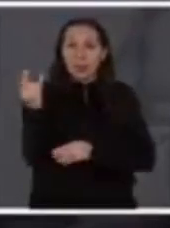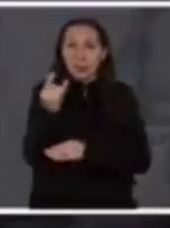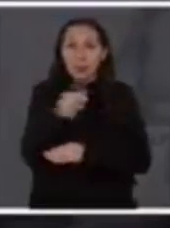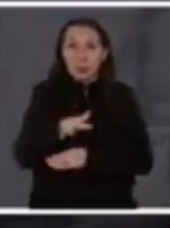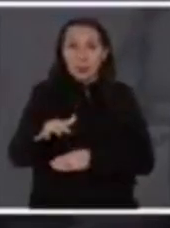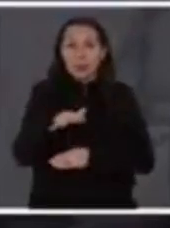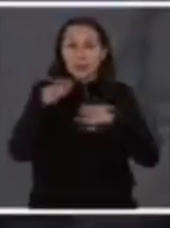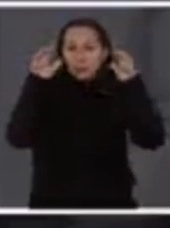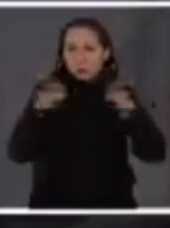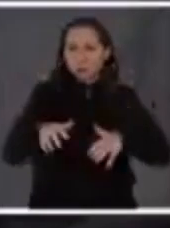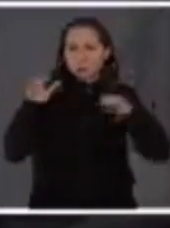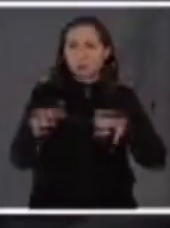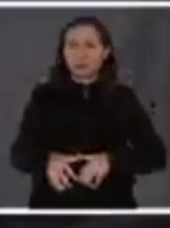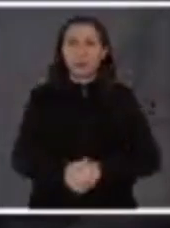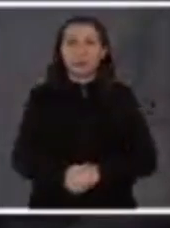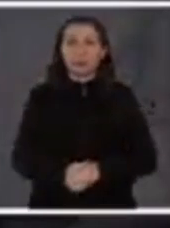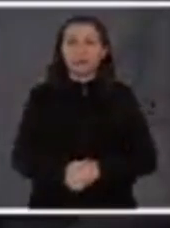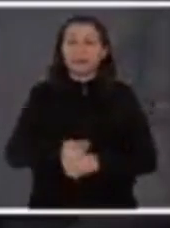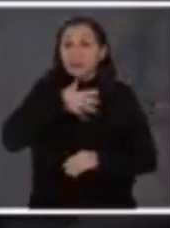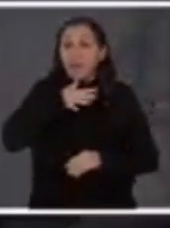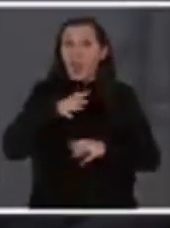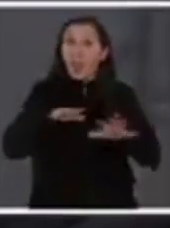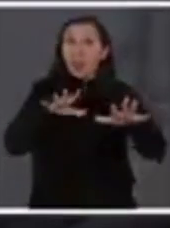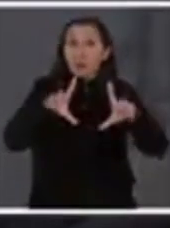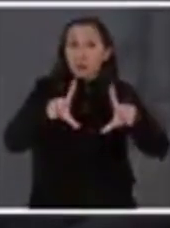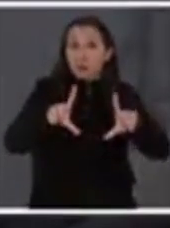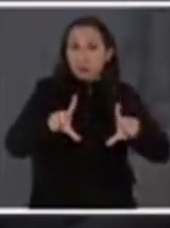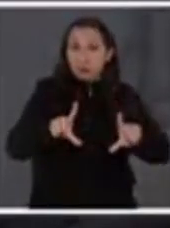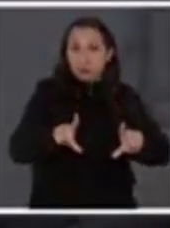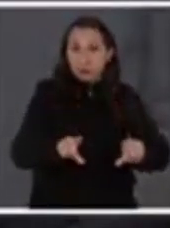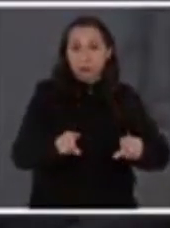emergencia. Y si bien el agua ha ido retrocediendo,